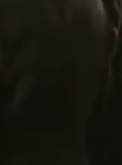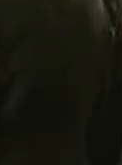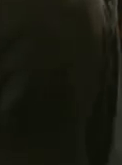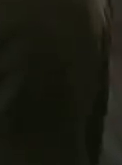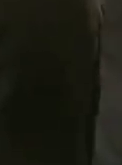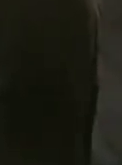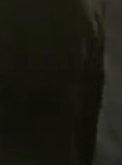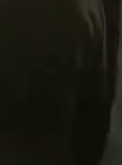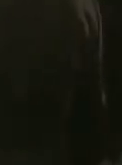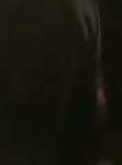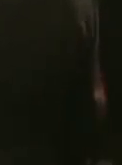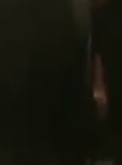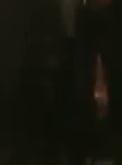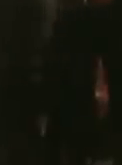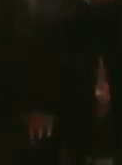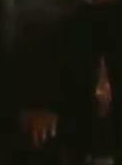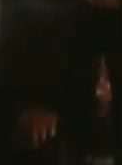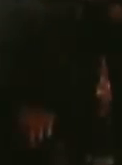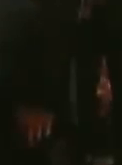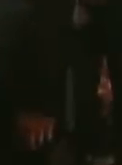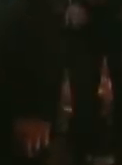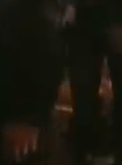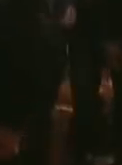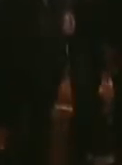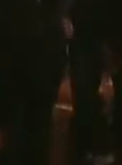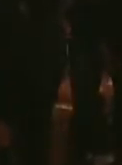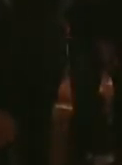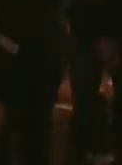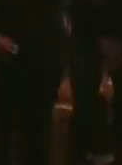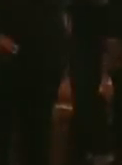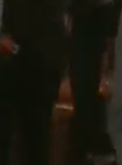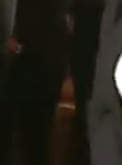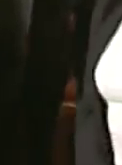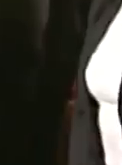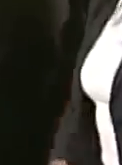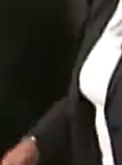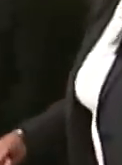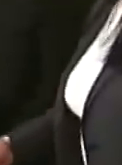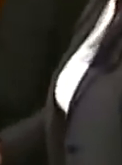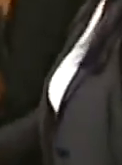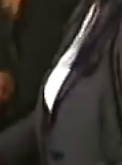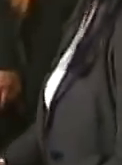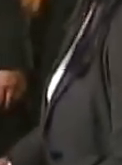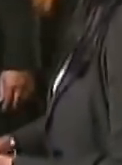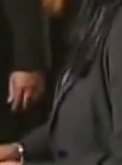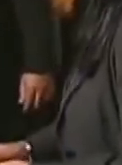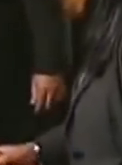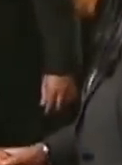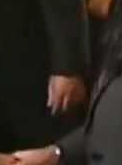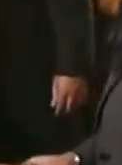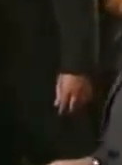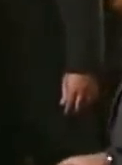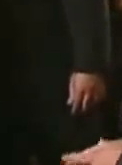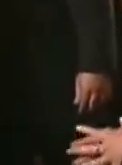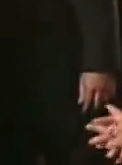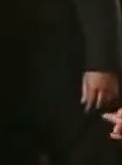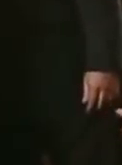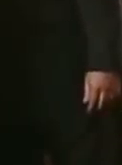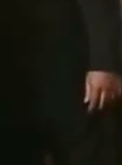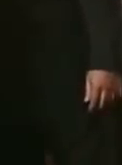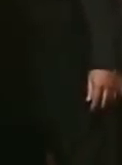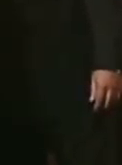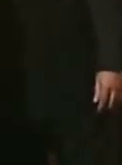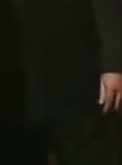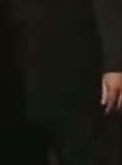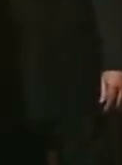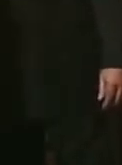oriundo de San José de Guanipa, en su labor como articulista de opinión, predominaba en sus escritos la sátira social. En su poesía y narrativa